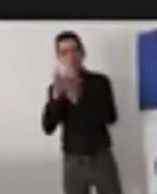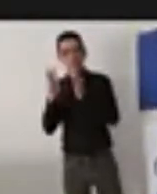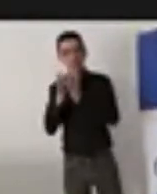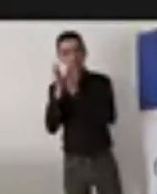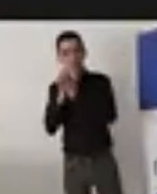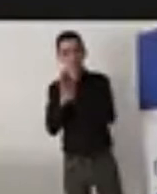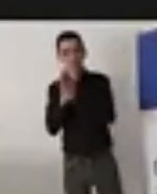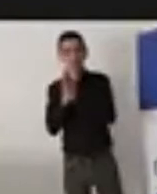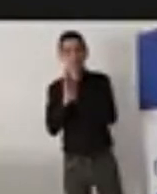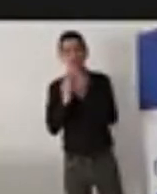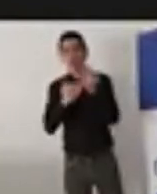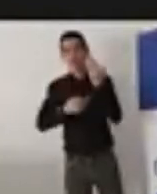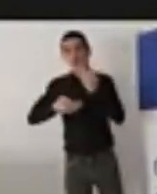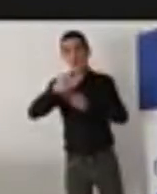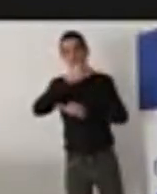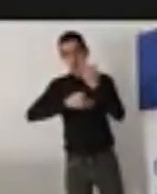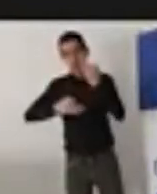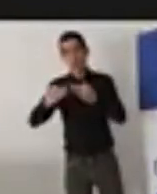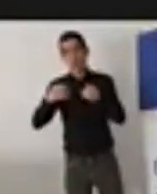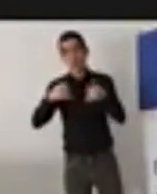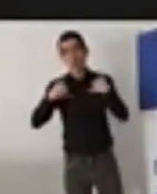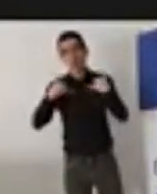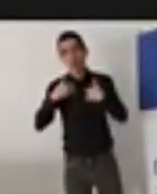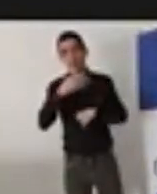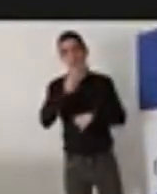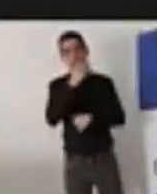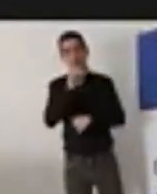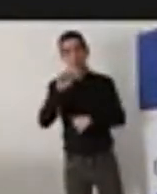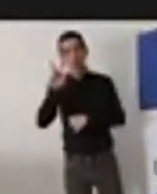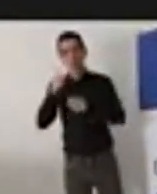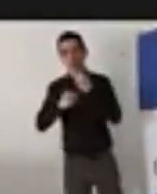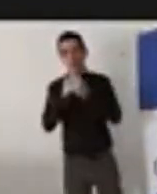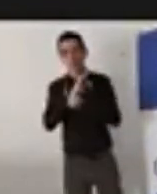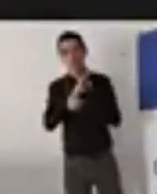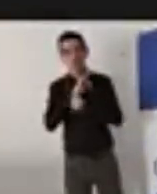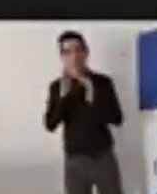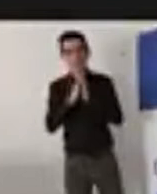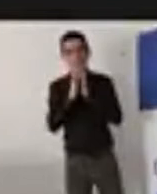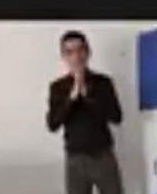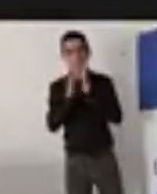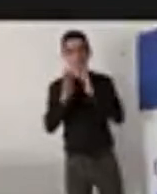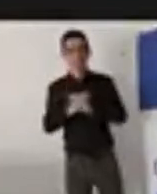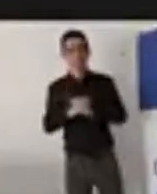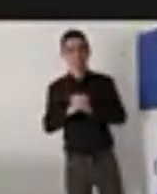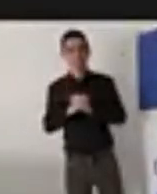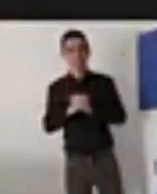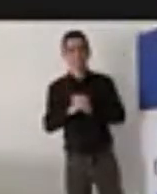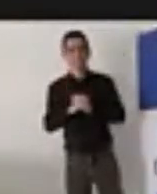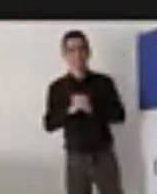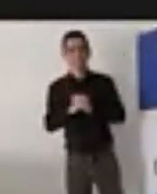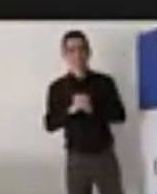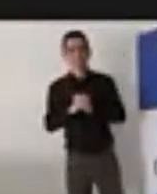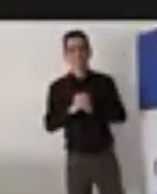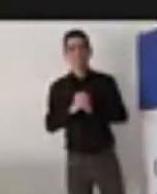líderes jóvenes, y no solamente van a participar a través de partidos políticos. Hay unas curules específicas para partidos políticos,